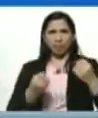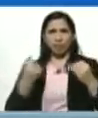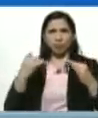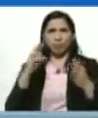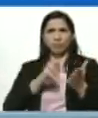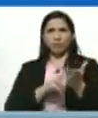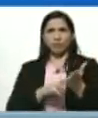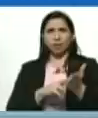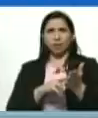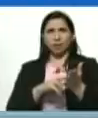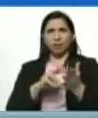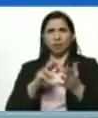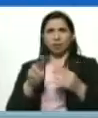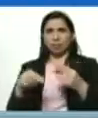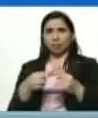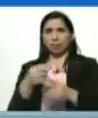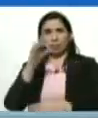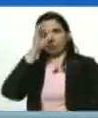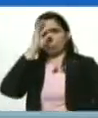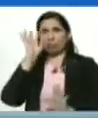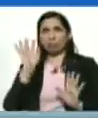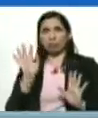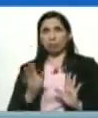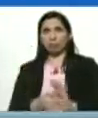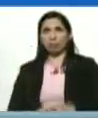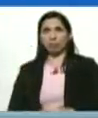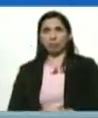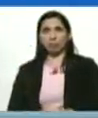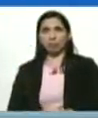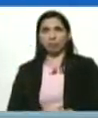sabe y